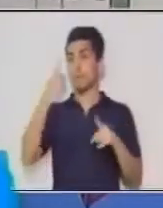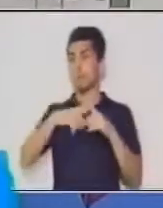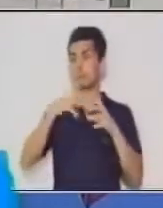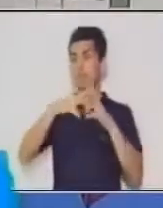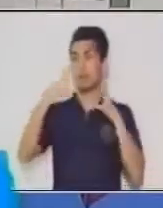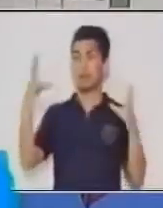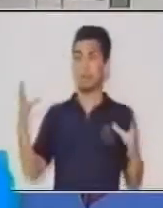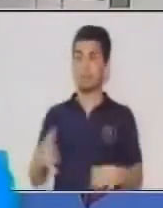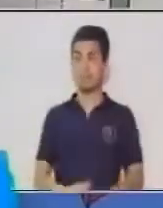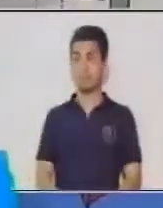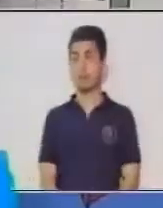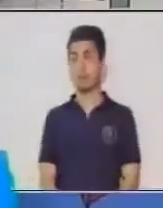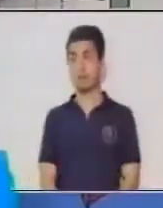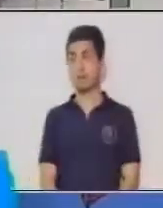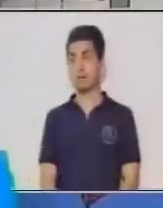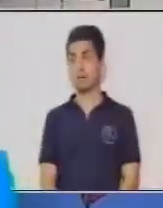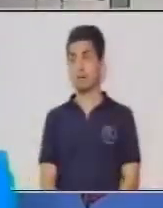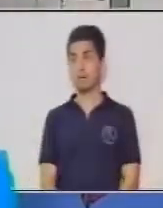Entonces, nuestra